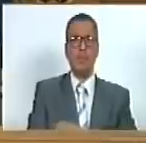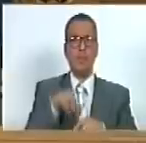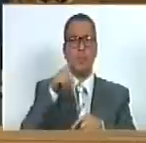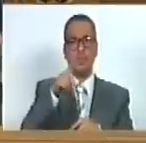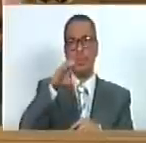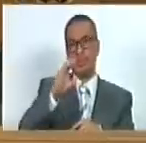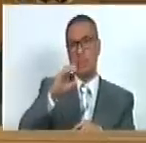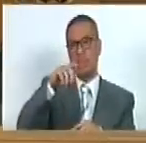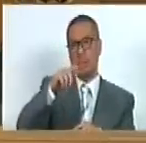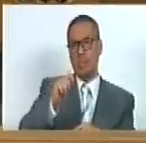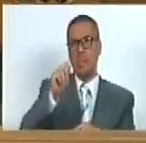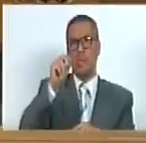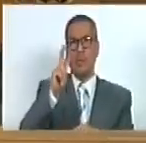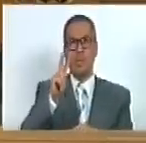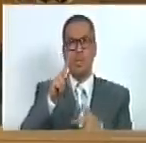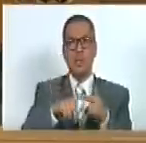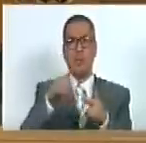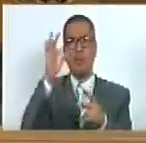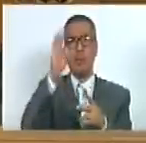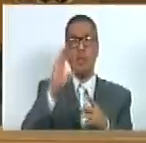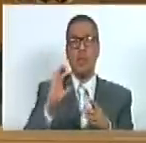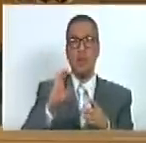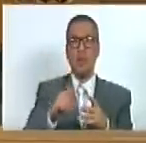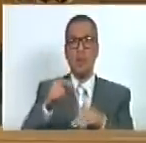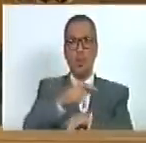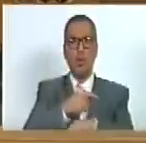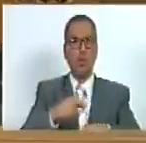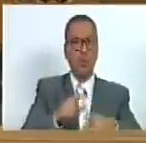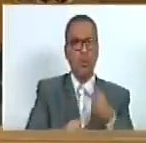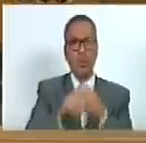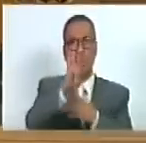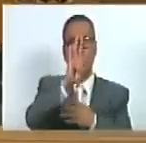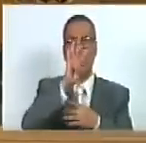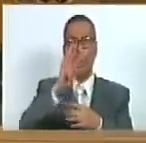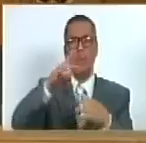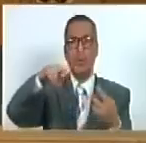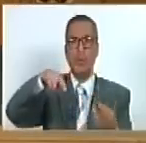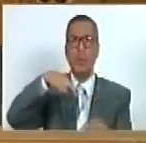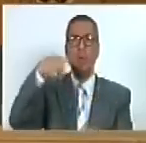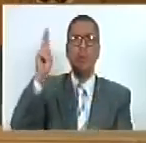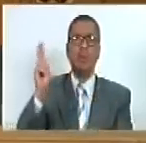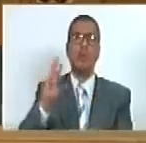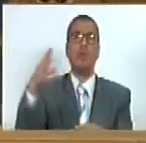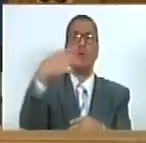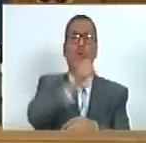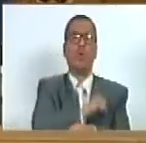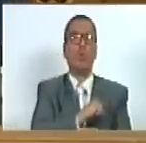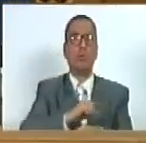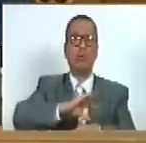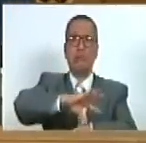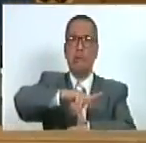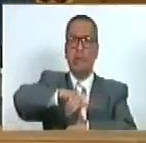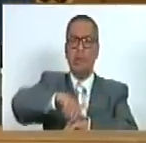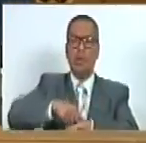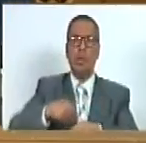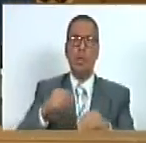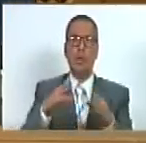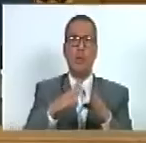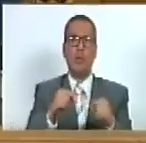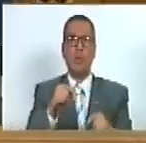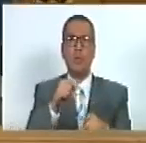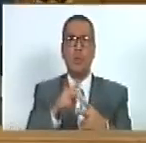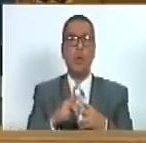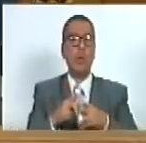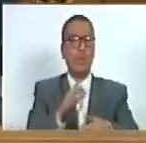CTV, Fede Cámara y los gobiernos de las Cuarta República nos robaron las prestaciones sociales,